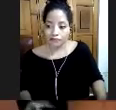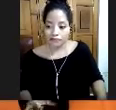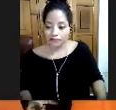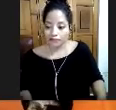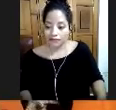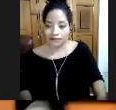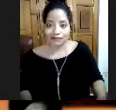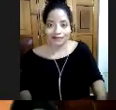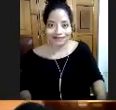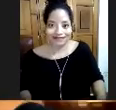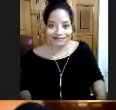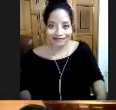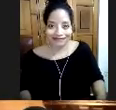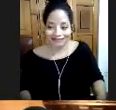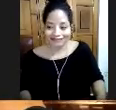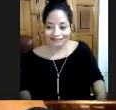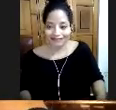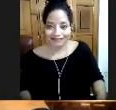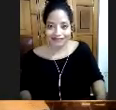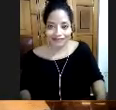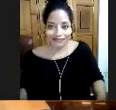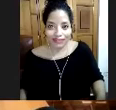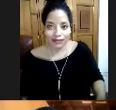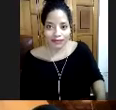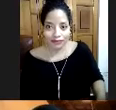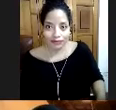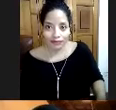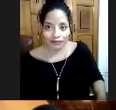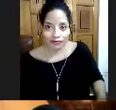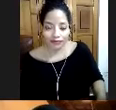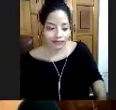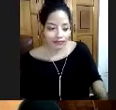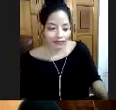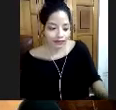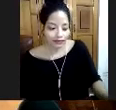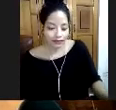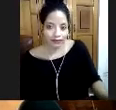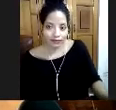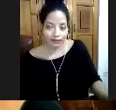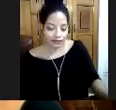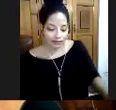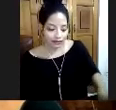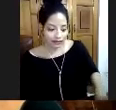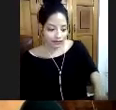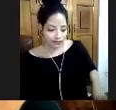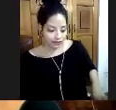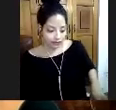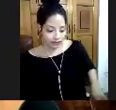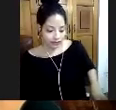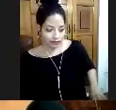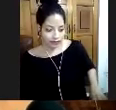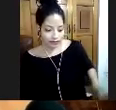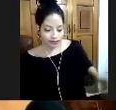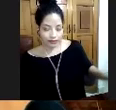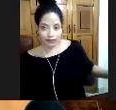Yo creo que es importante lo que decía Liliana. Es un punto y un medio donde nosotros